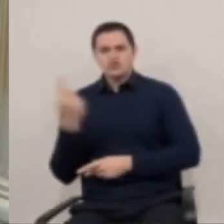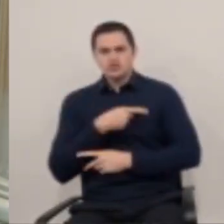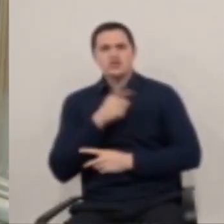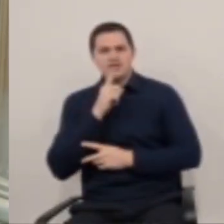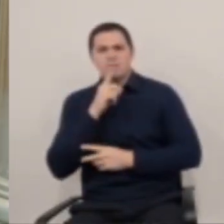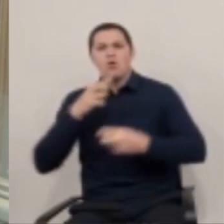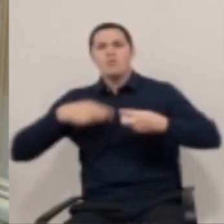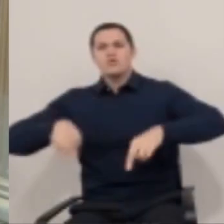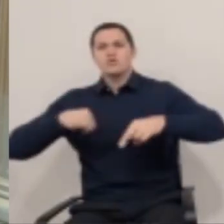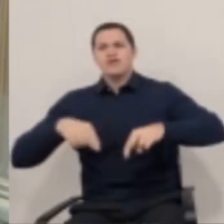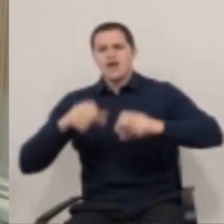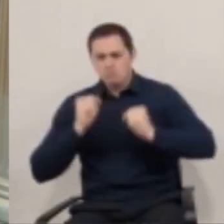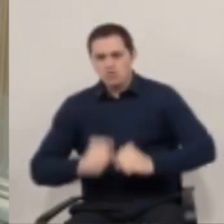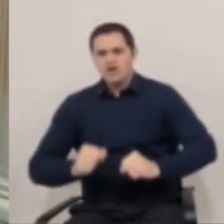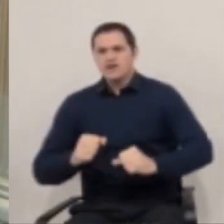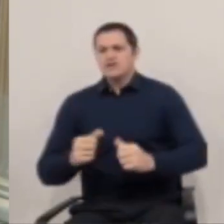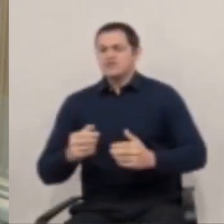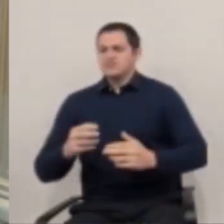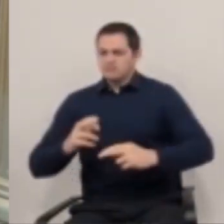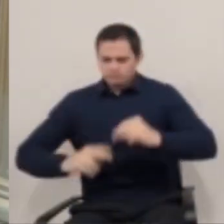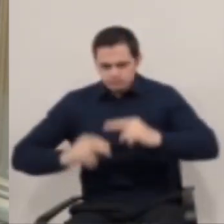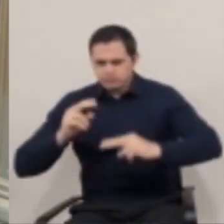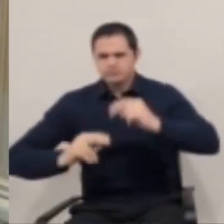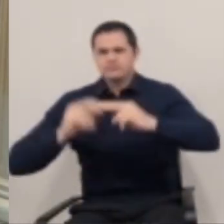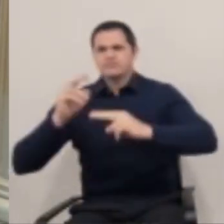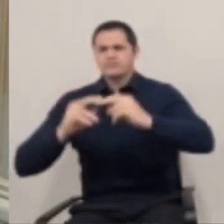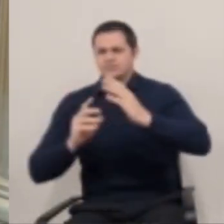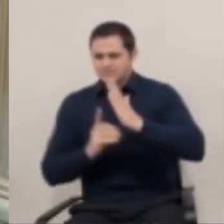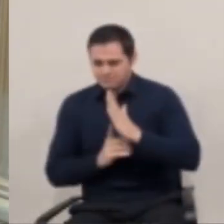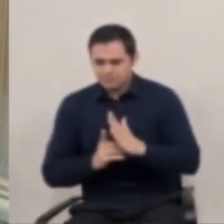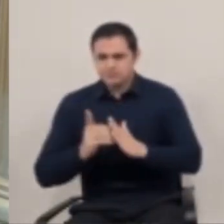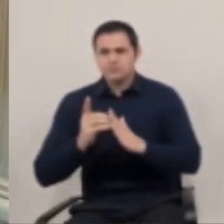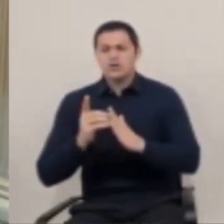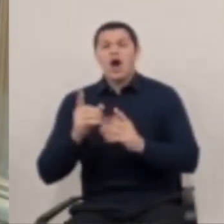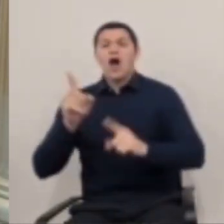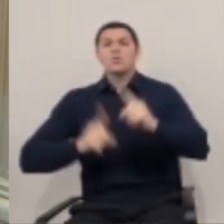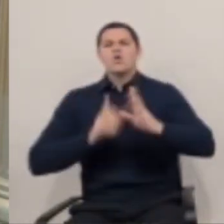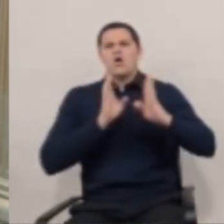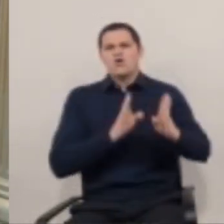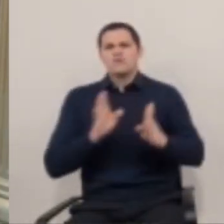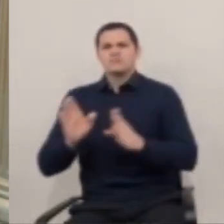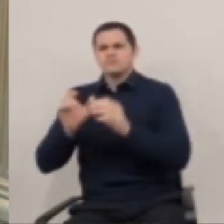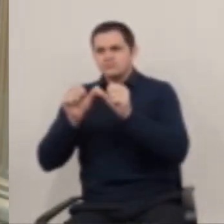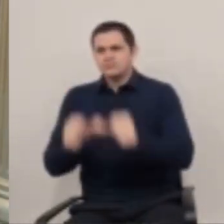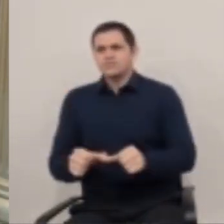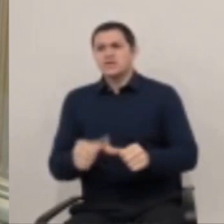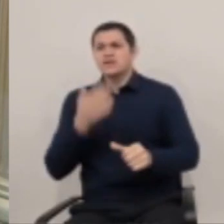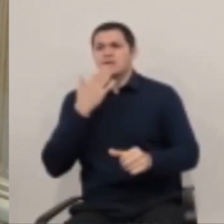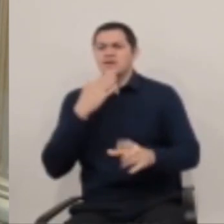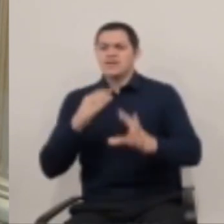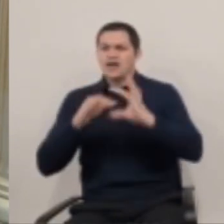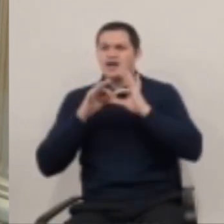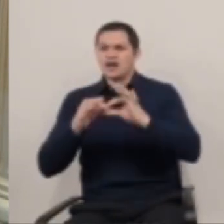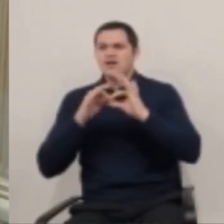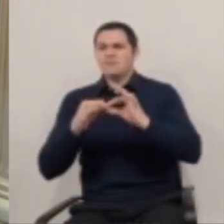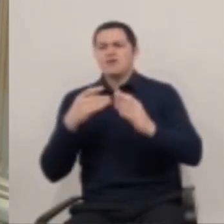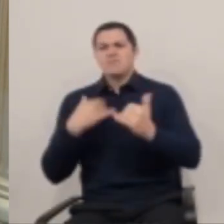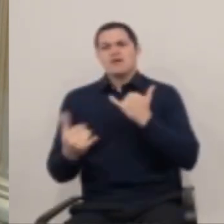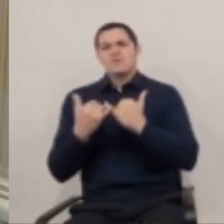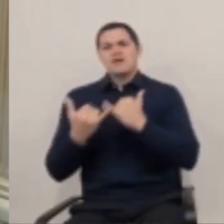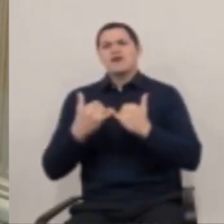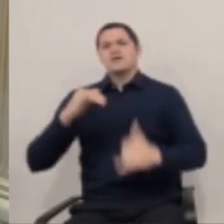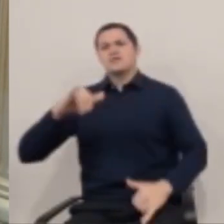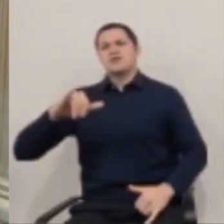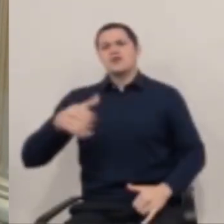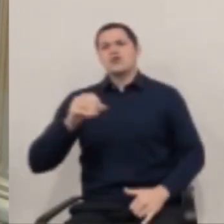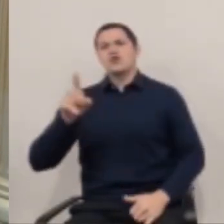construir, problematizar y tensionar órdenes establecidos. Tengo que agradecer en este momento también a mi amiga Josefa Ruiz,